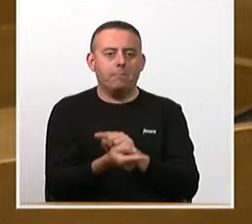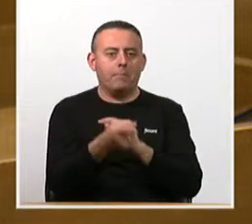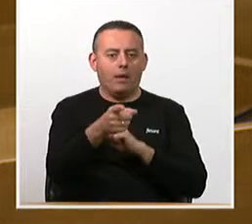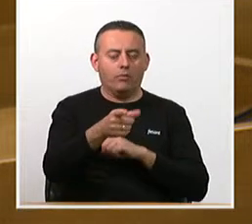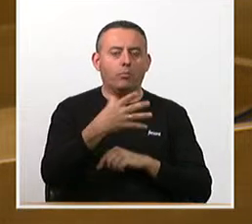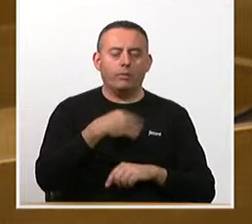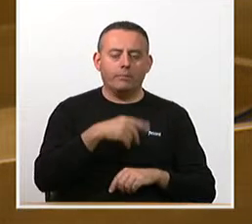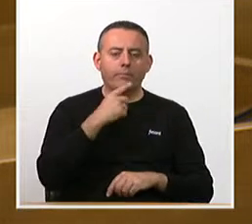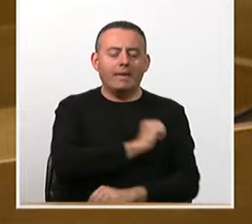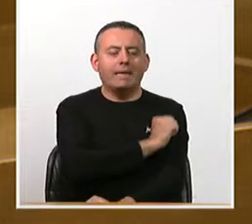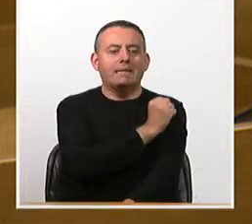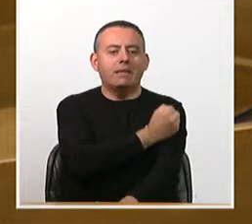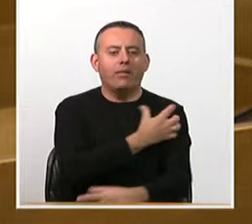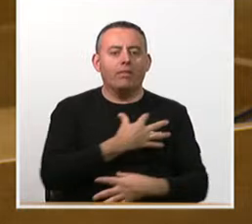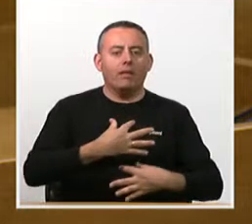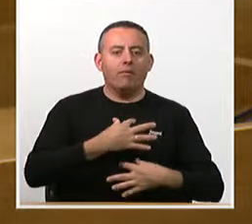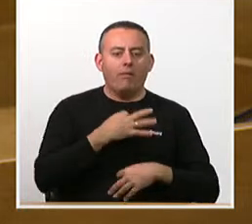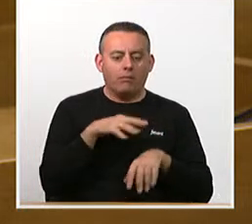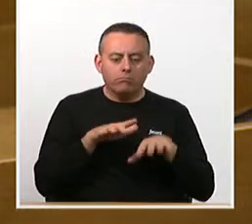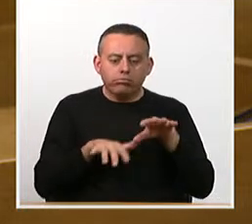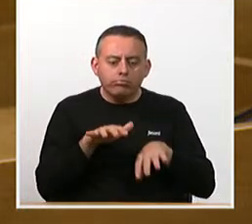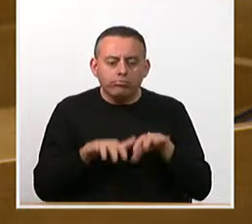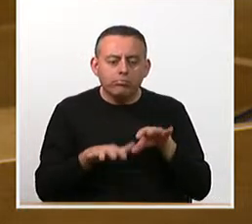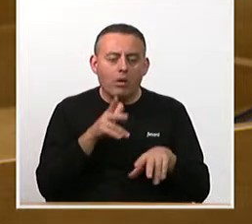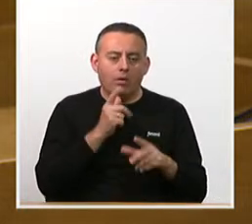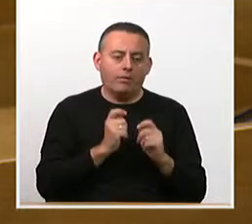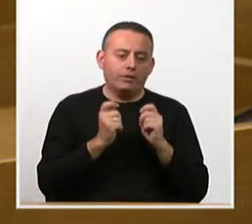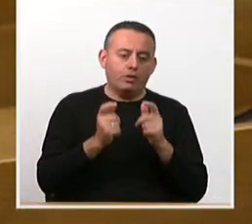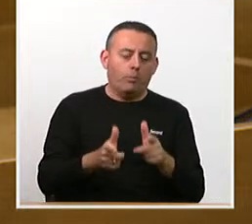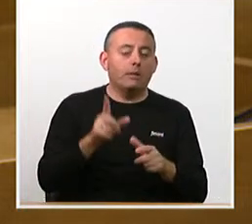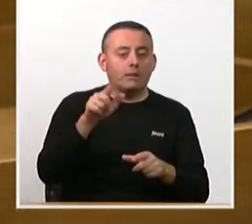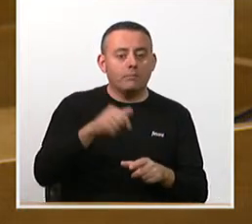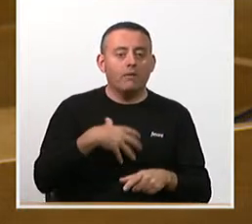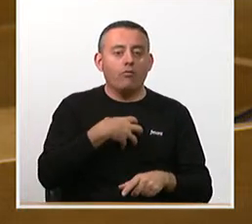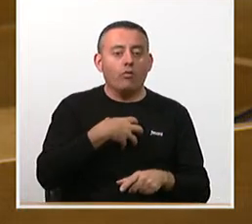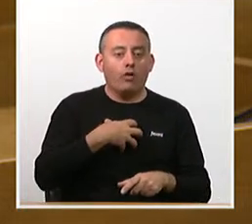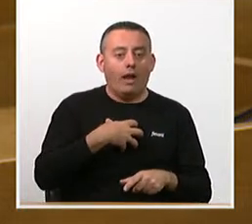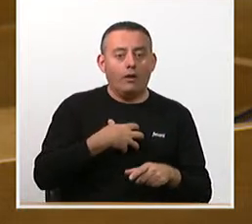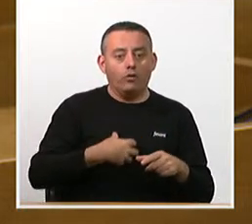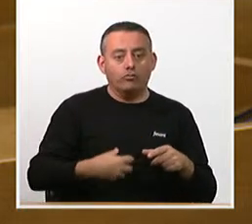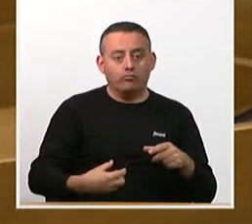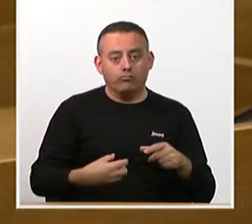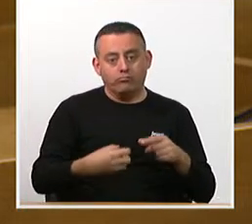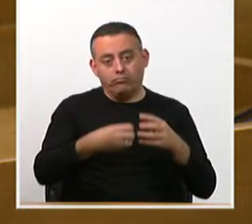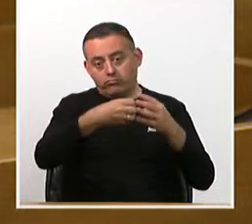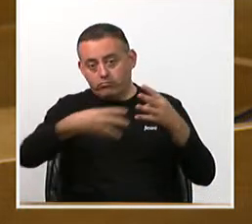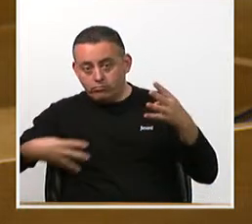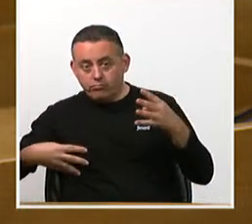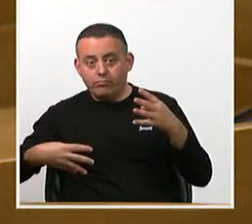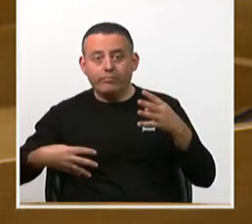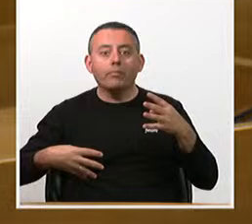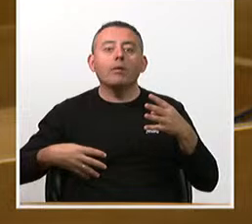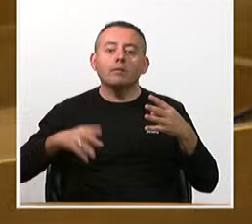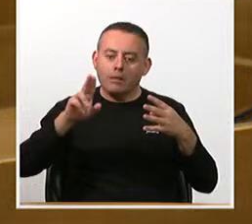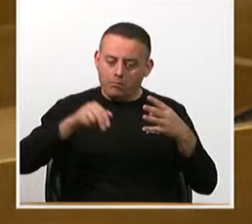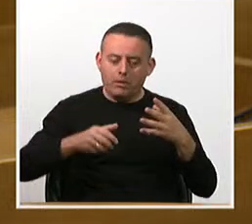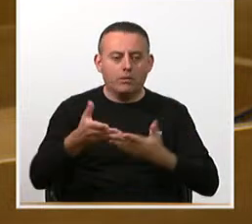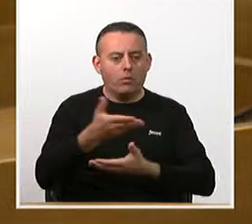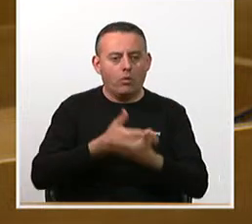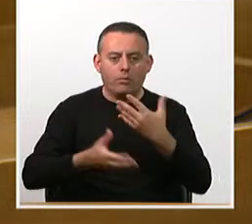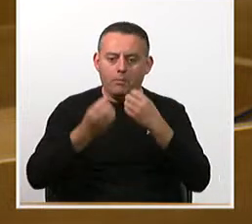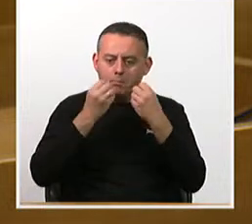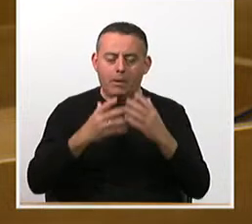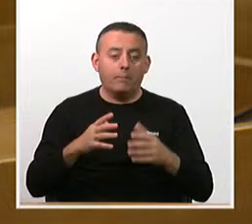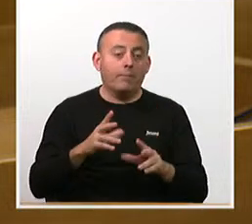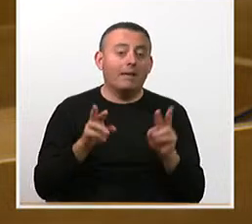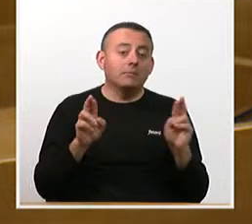civiles de la comunidad valenciana y al personal funcionario a su cargo para que en el mes de octubre del 2025 cuando Esperamos que